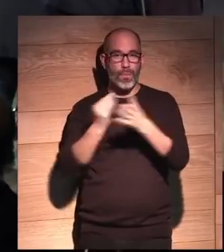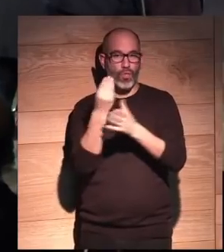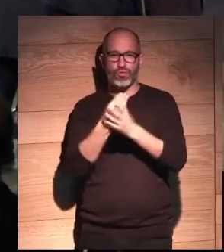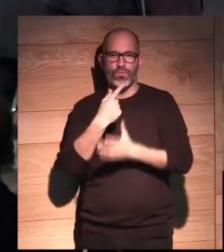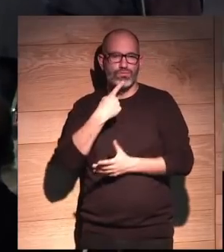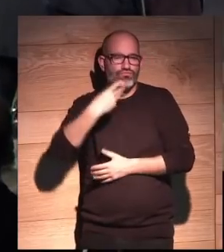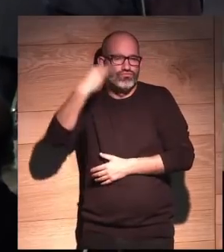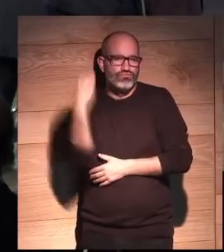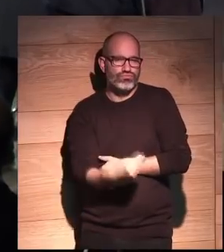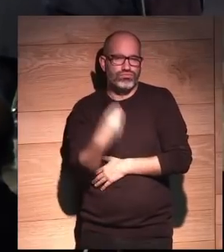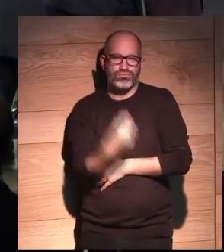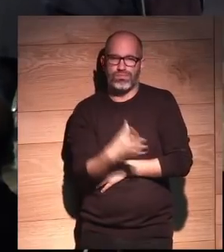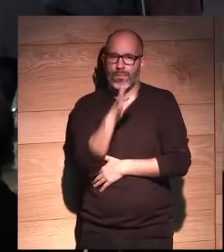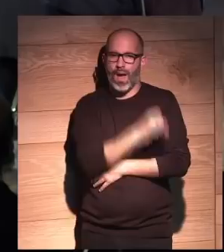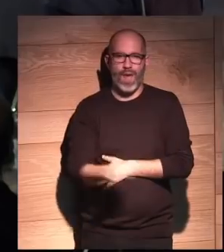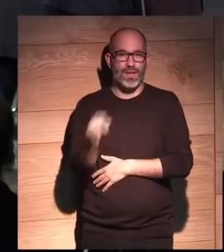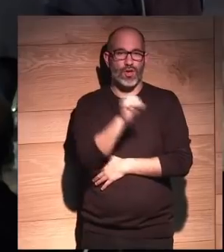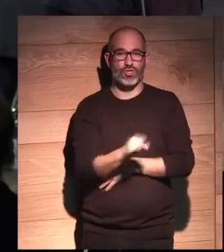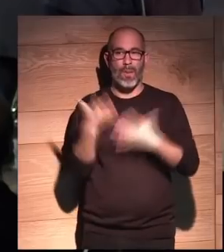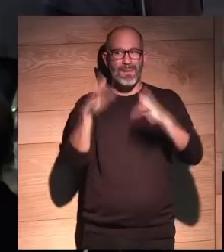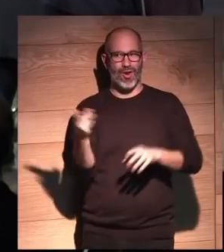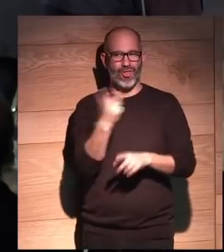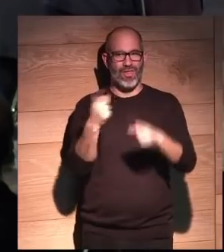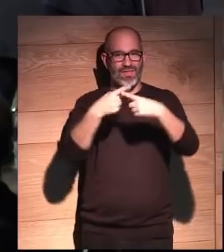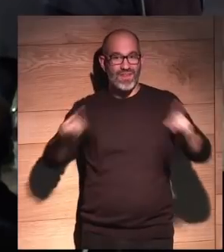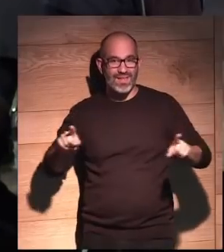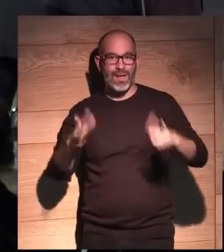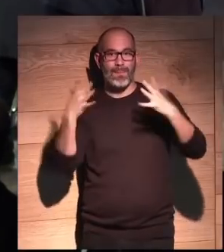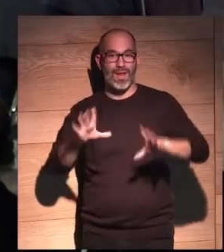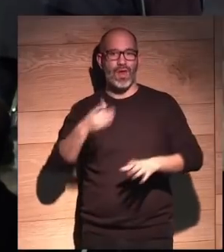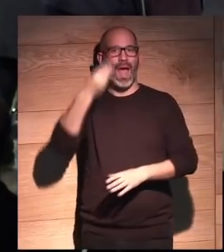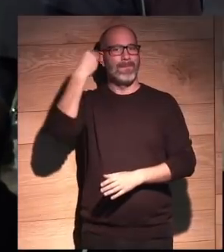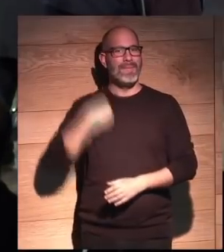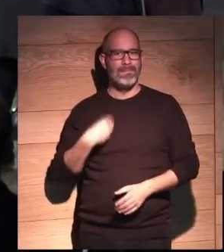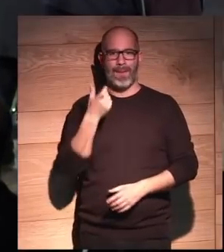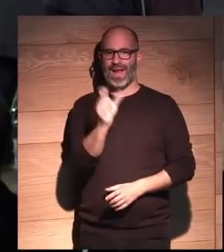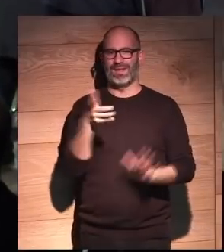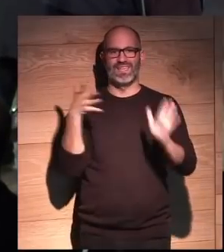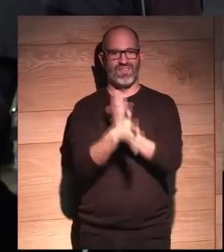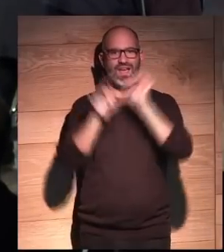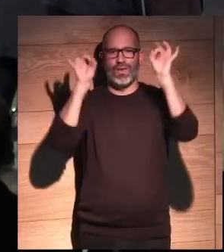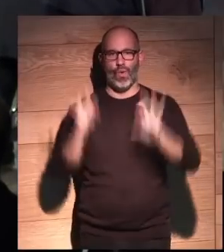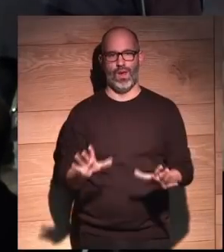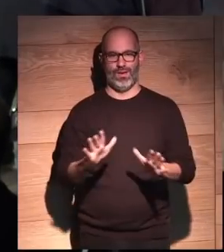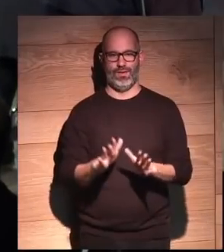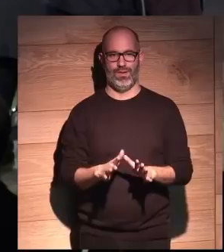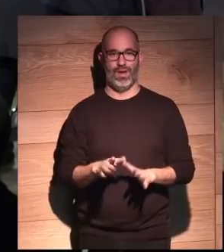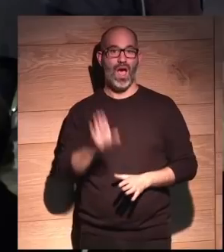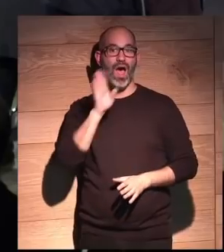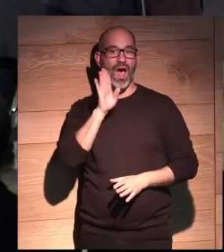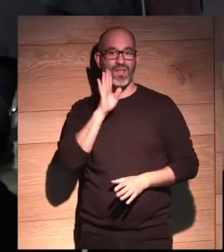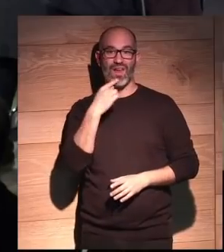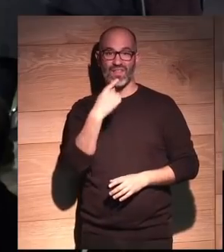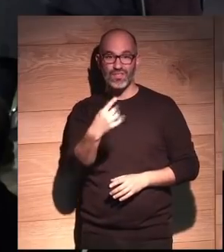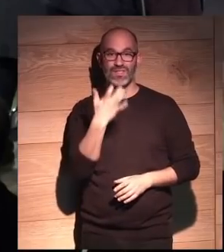exquisitos, maravillosos, pero son distintos, pero son la misma palabra. La misma palabra. Y lo has dicho,